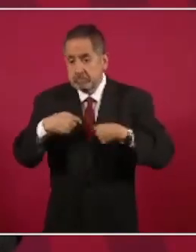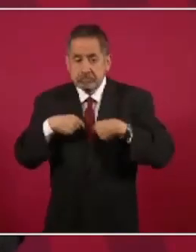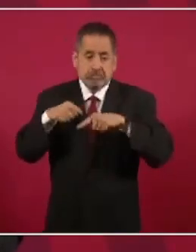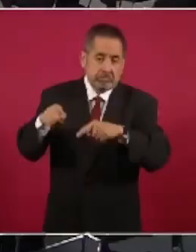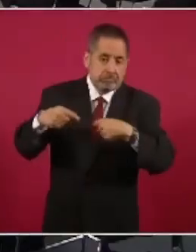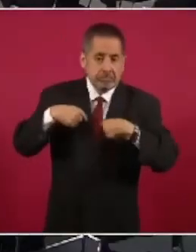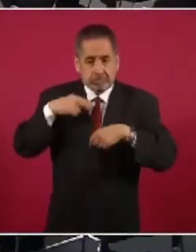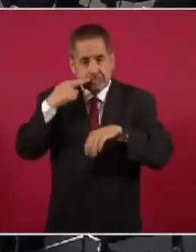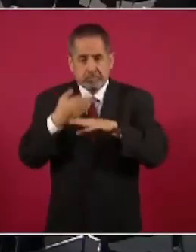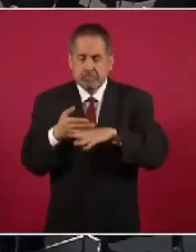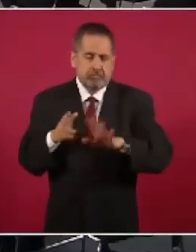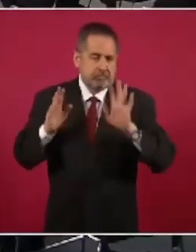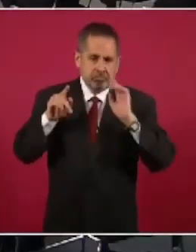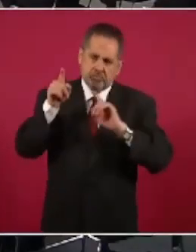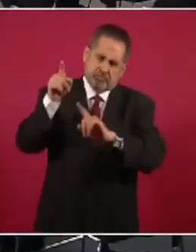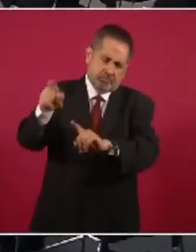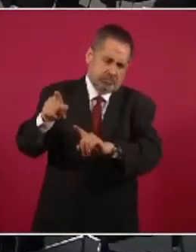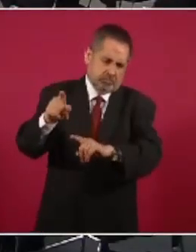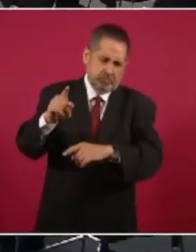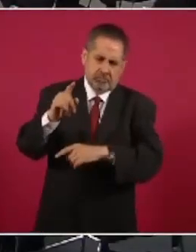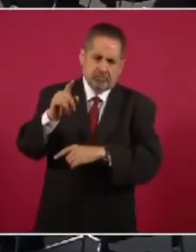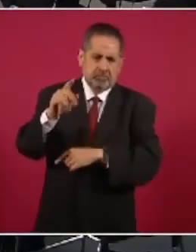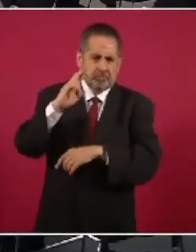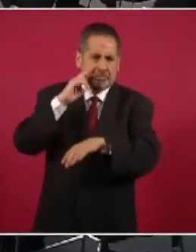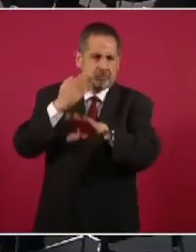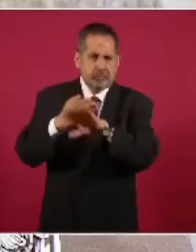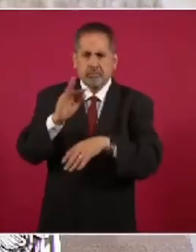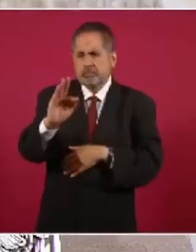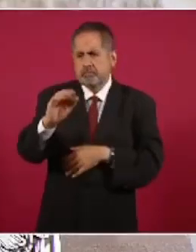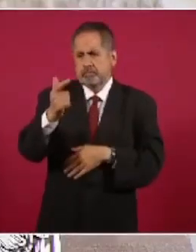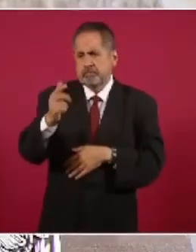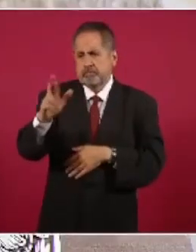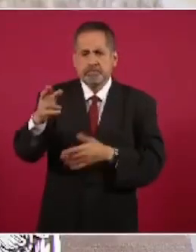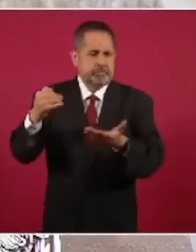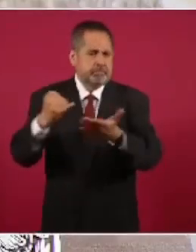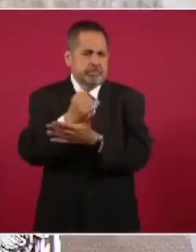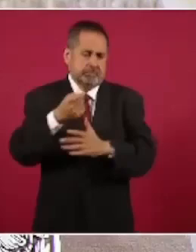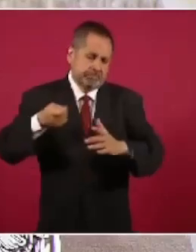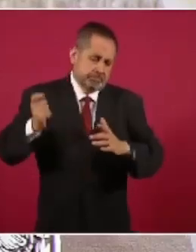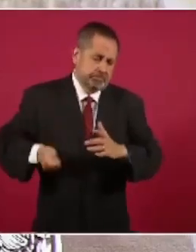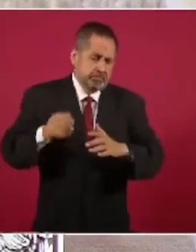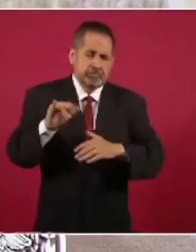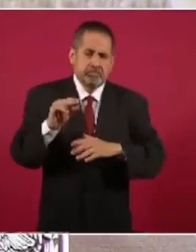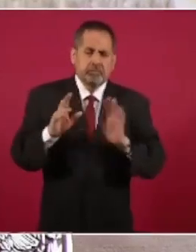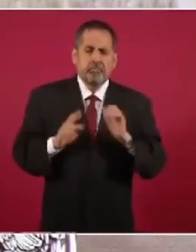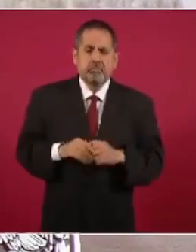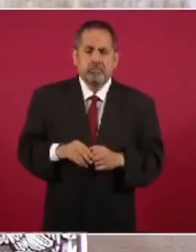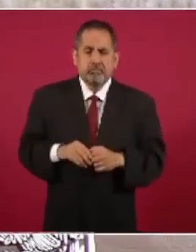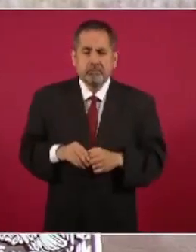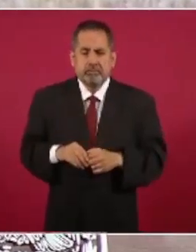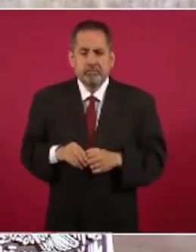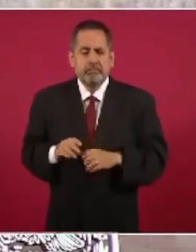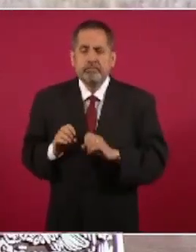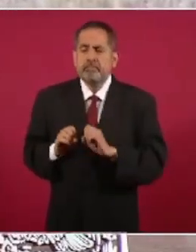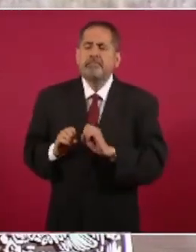no responsable. Y eso corresponde a la Fiscalía. Y no hay impunidad para nadie.